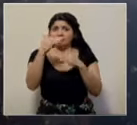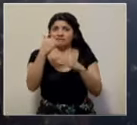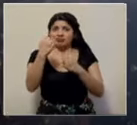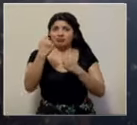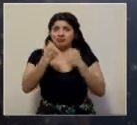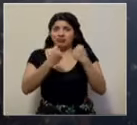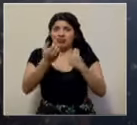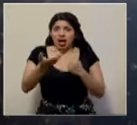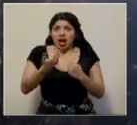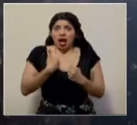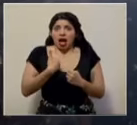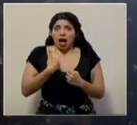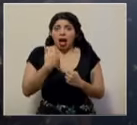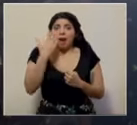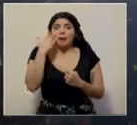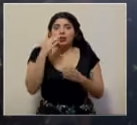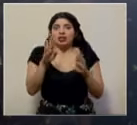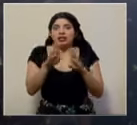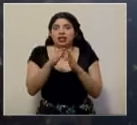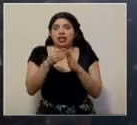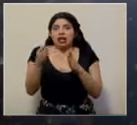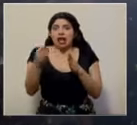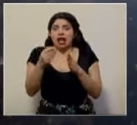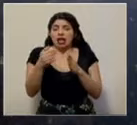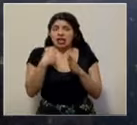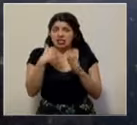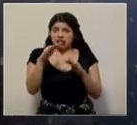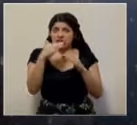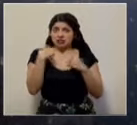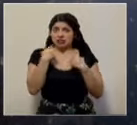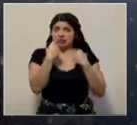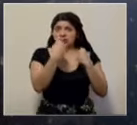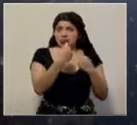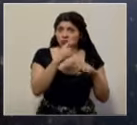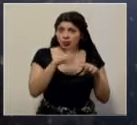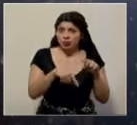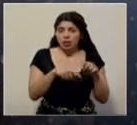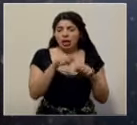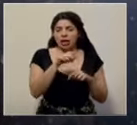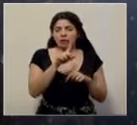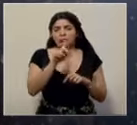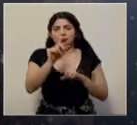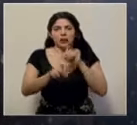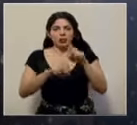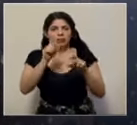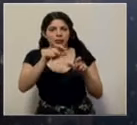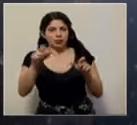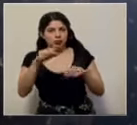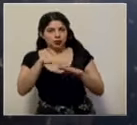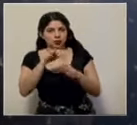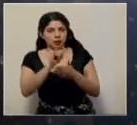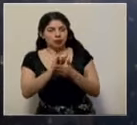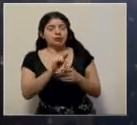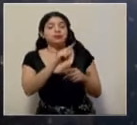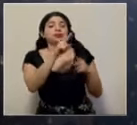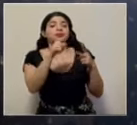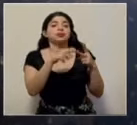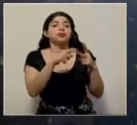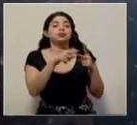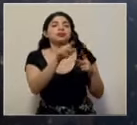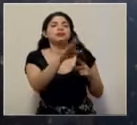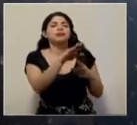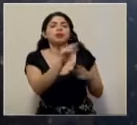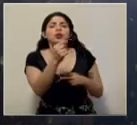vehicular que va a operar por ser fase cerrada. Esa sería la consulta que están haciendo en este momento los lectores al respecto. Y don